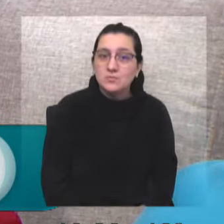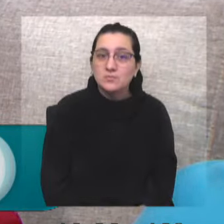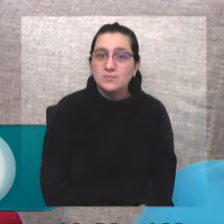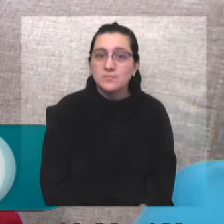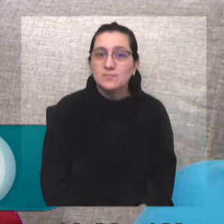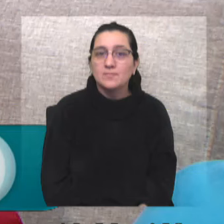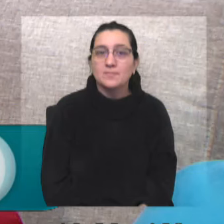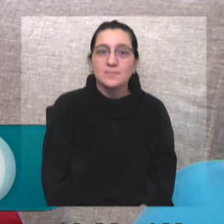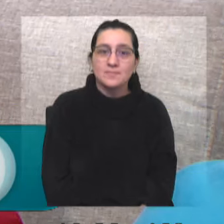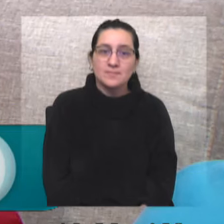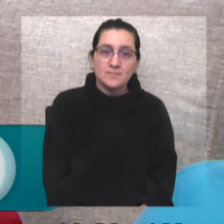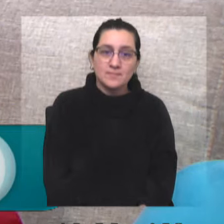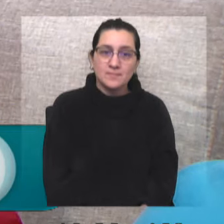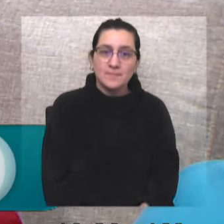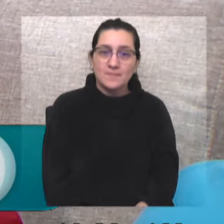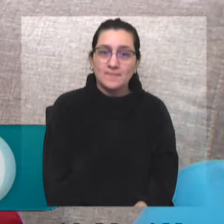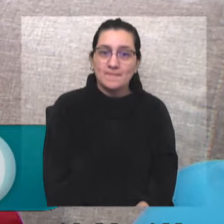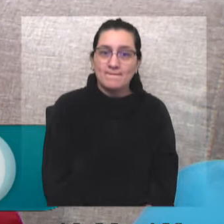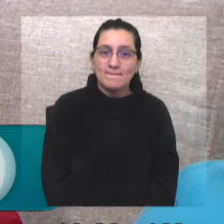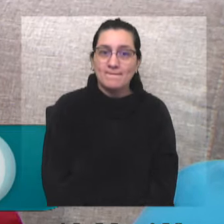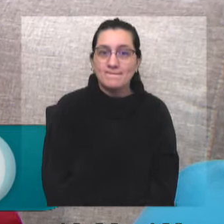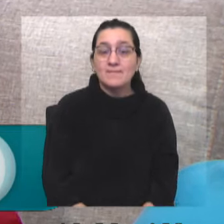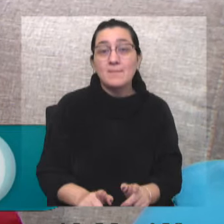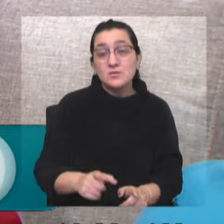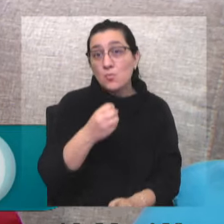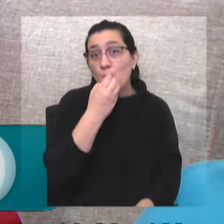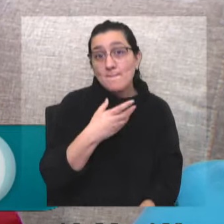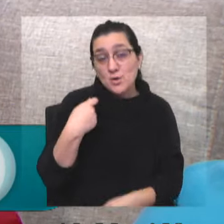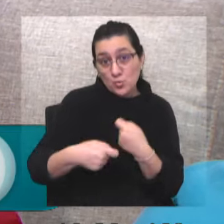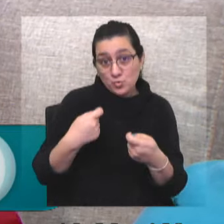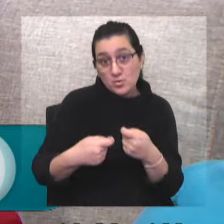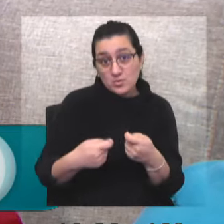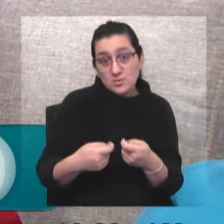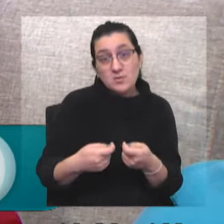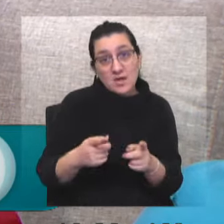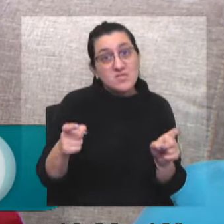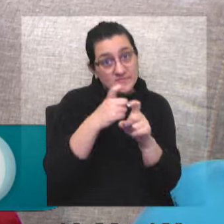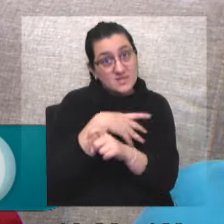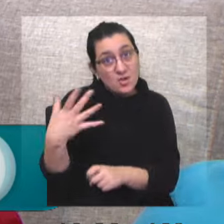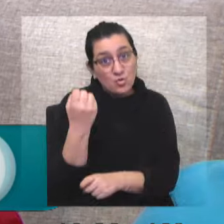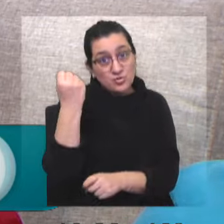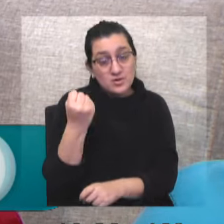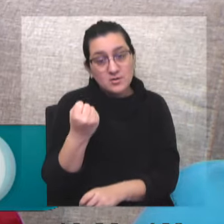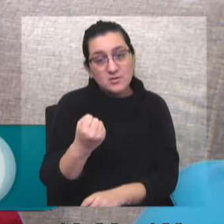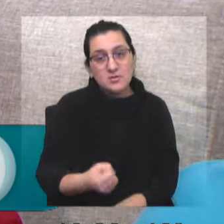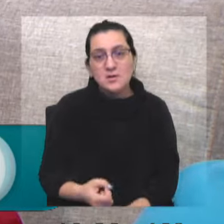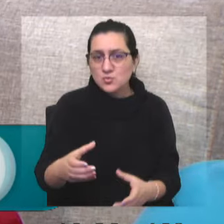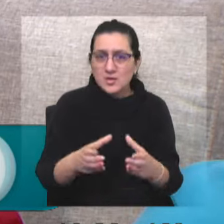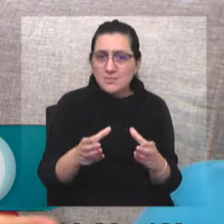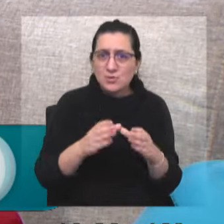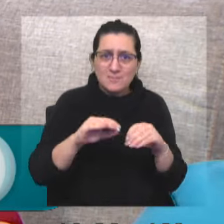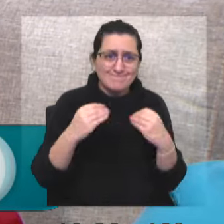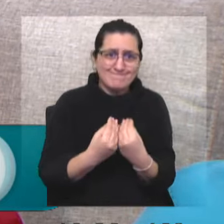Granato, que también es un gran productor. No hay que dejar de mencionarlo, ¿no? Porque es difícil en nuestro rubro sí. que haya buenos productores. Sí. Y entonces es un equipo que está